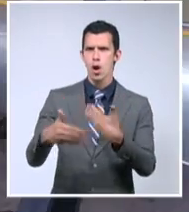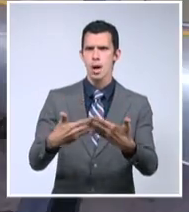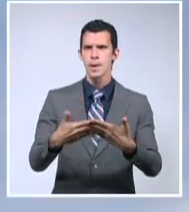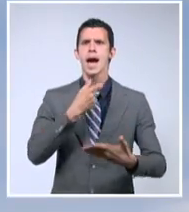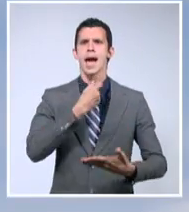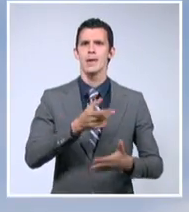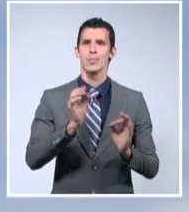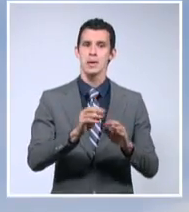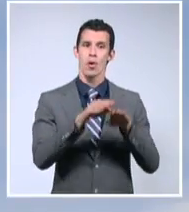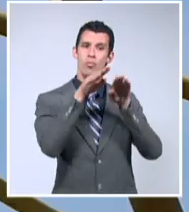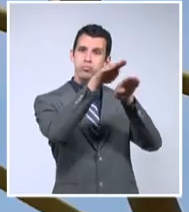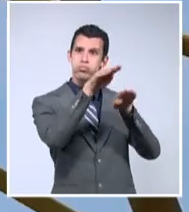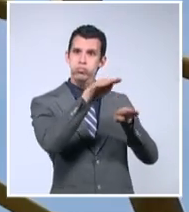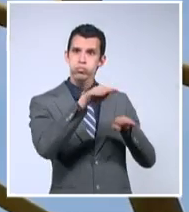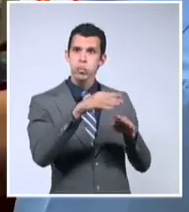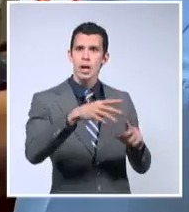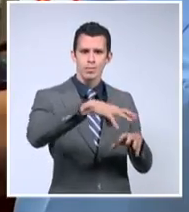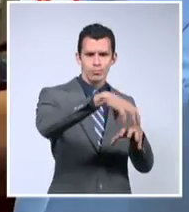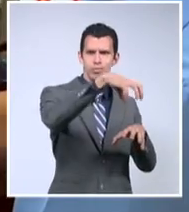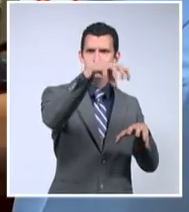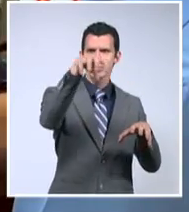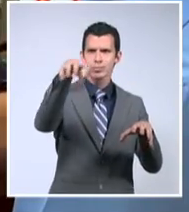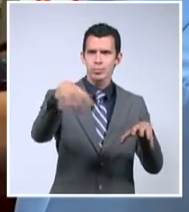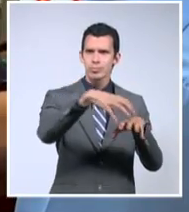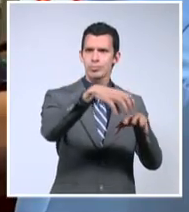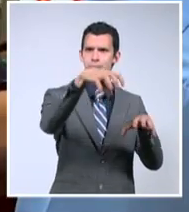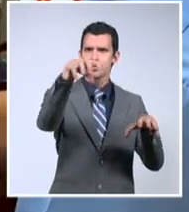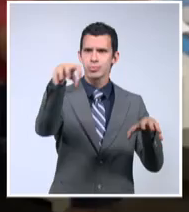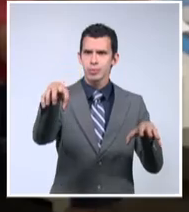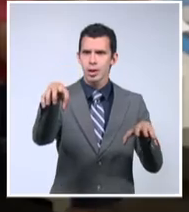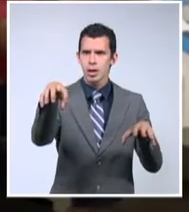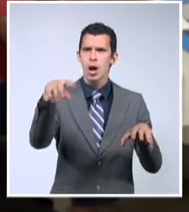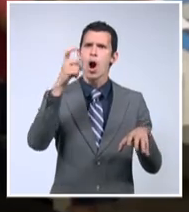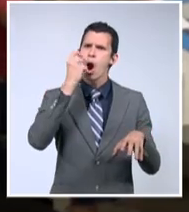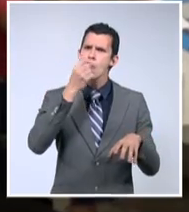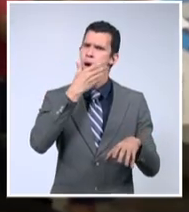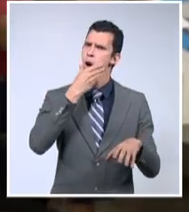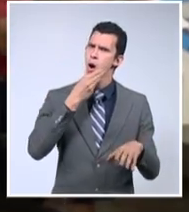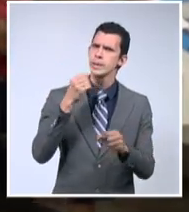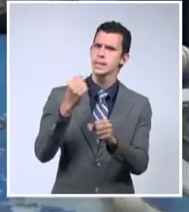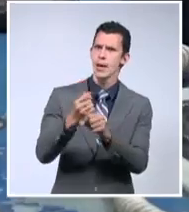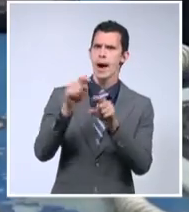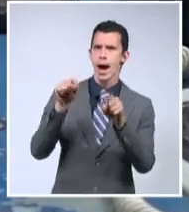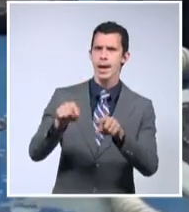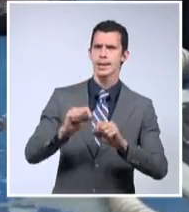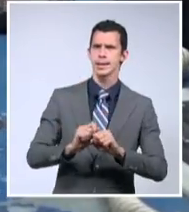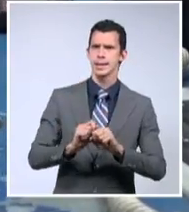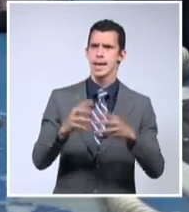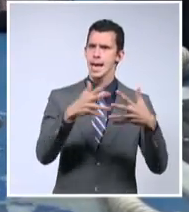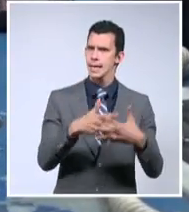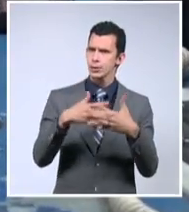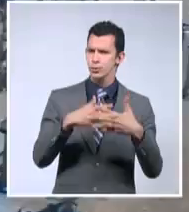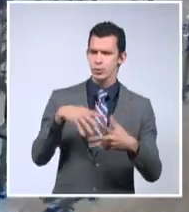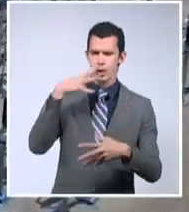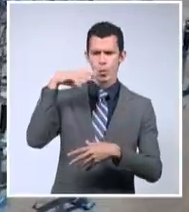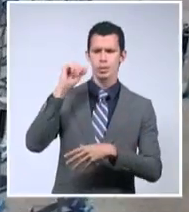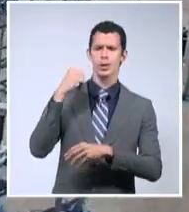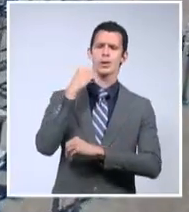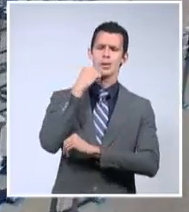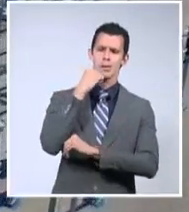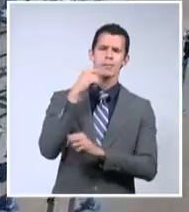Durante sus últimos meses de labor, había acopiado información sobre el Sistema Eléctrico Nacional, su operatorio, sistemas